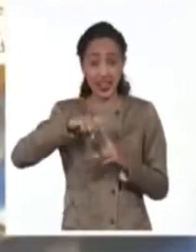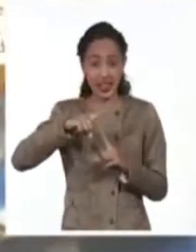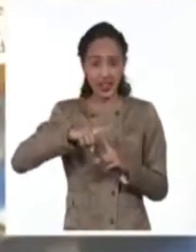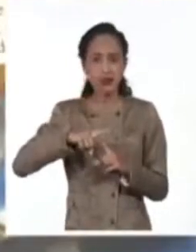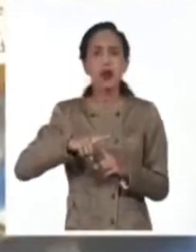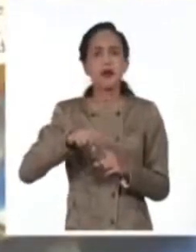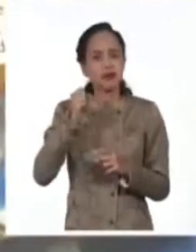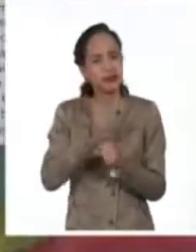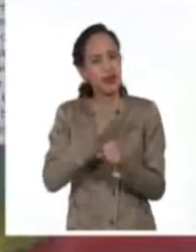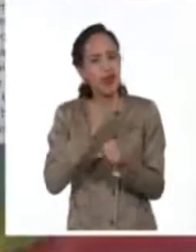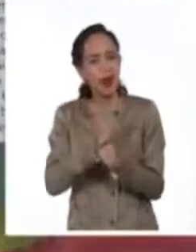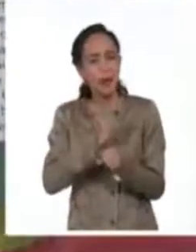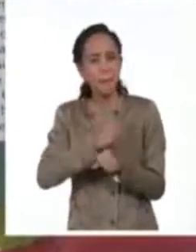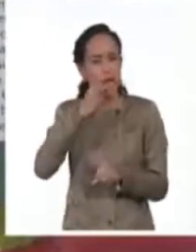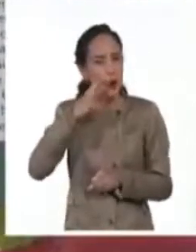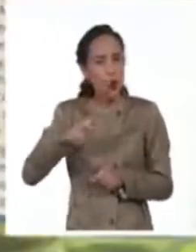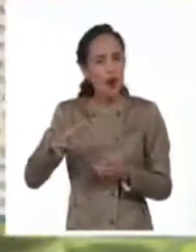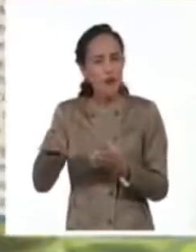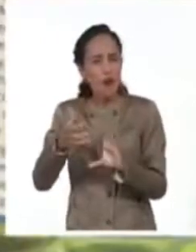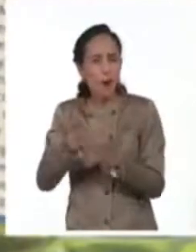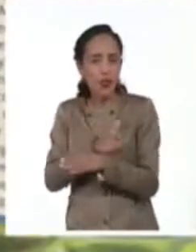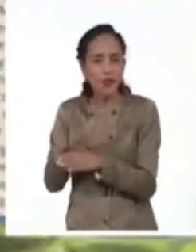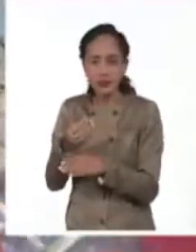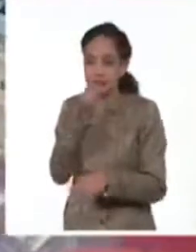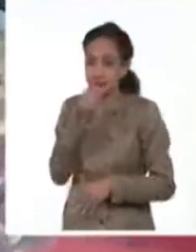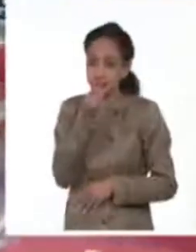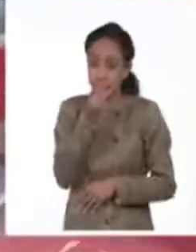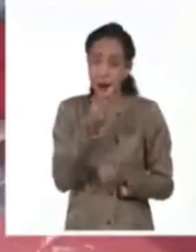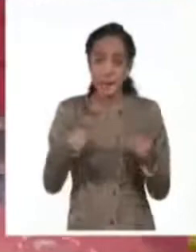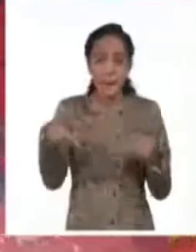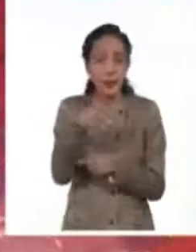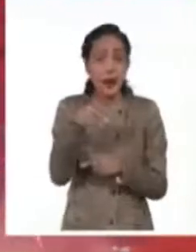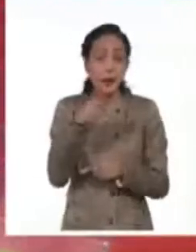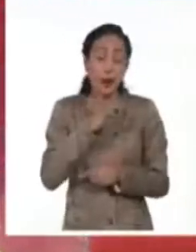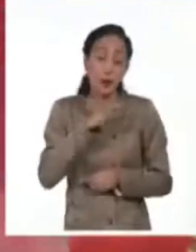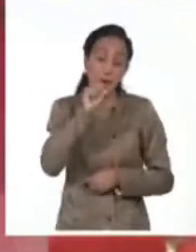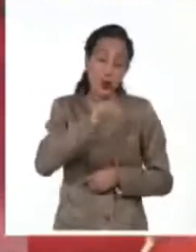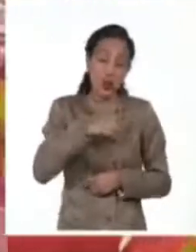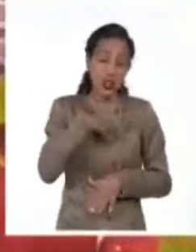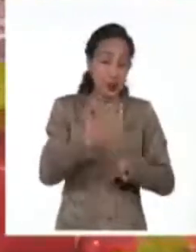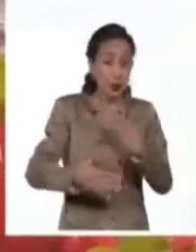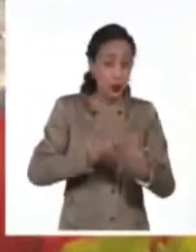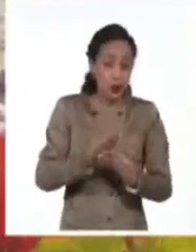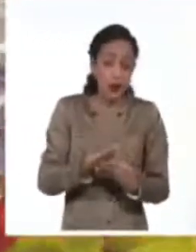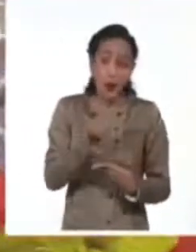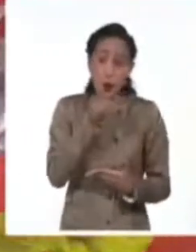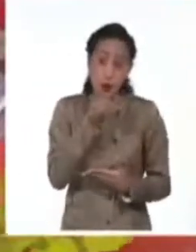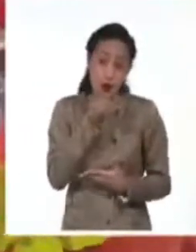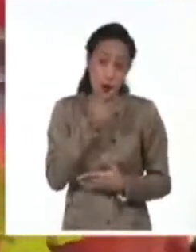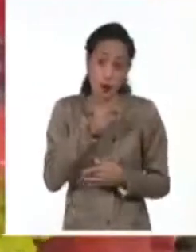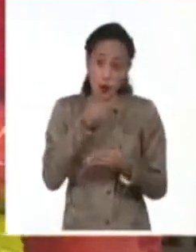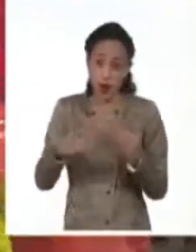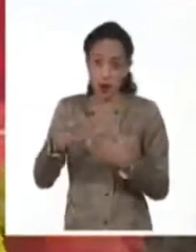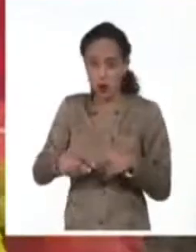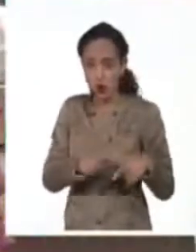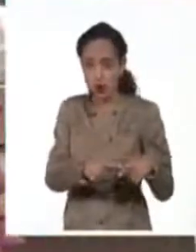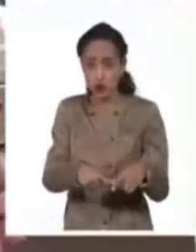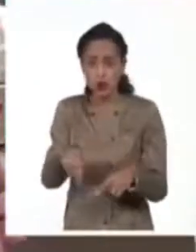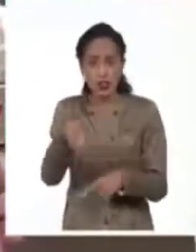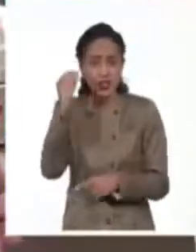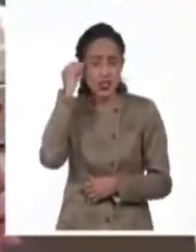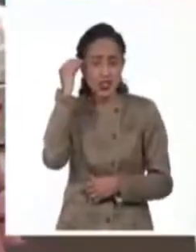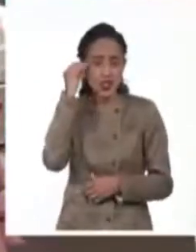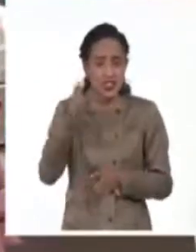la elaboración de alimentos, en particular como opción para personas con trastornos celíacos. Todos sabemos la situación económica